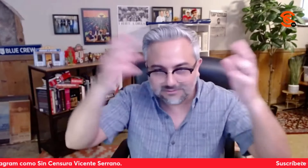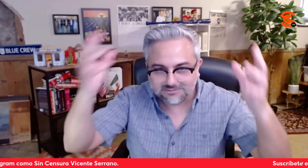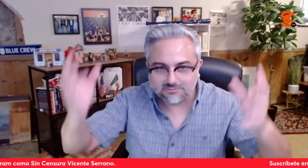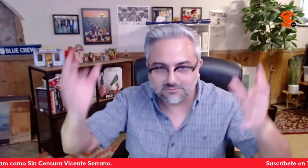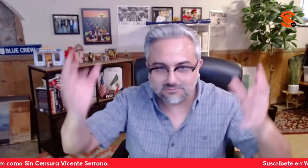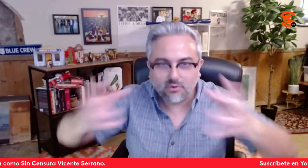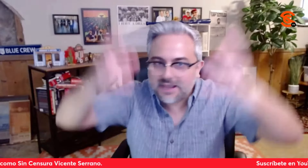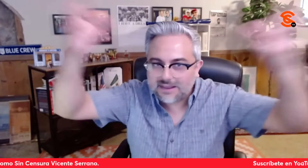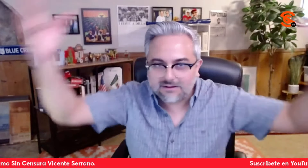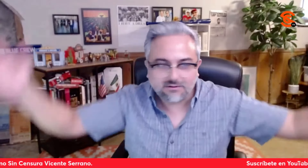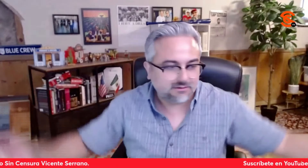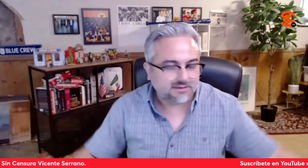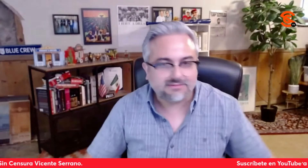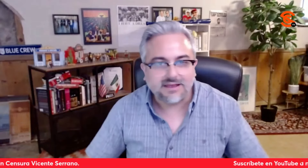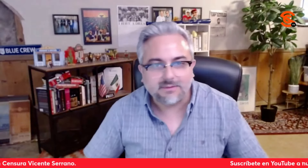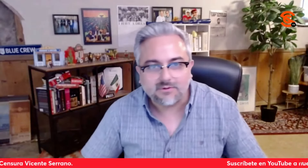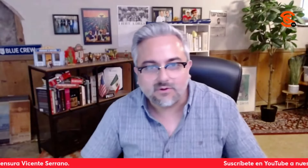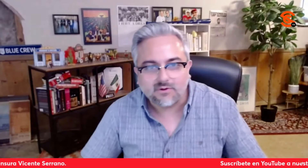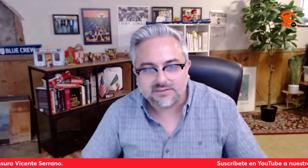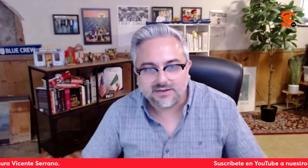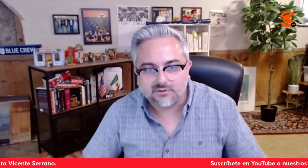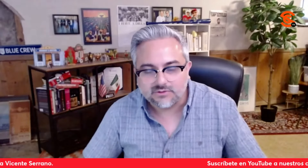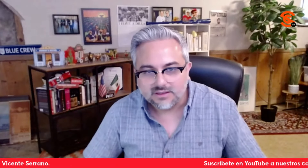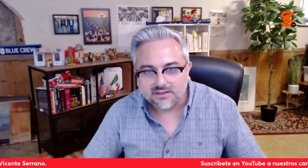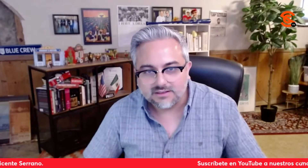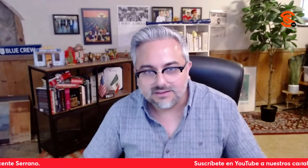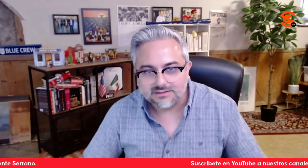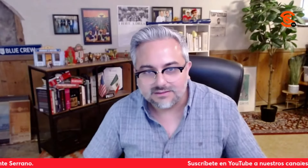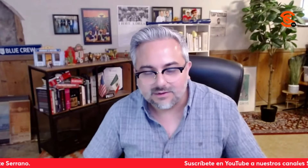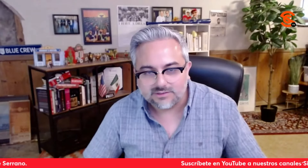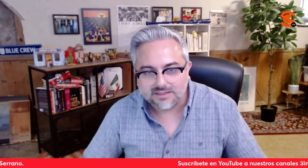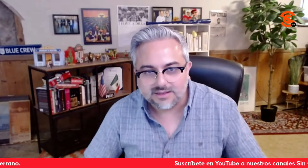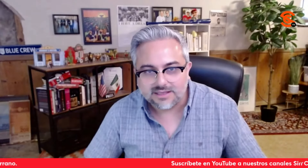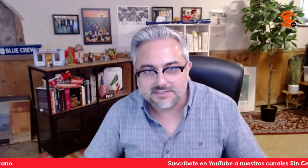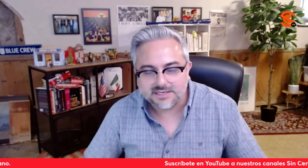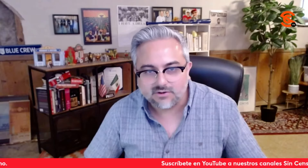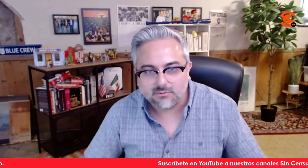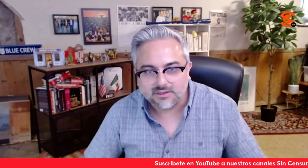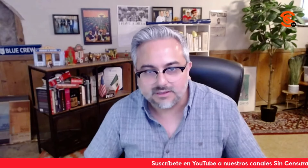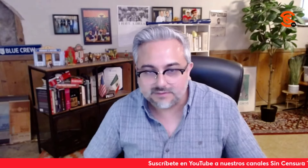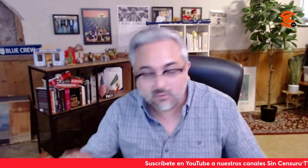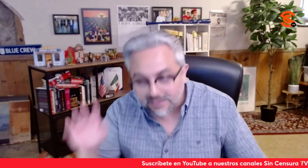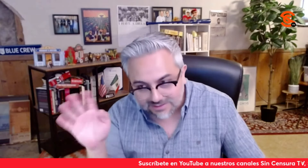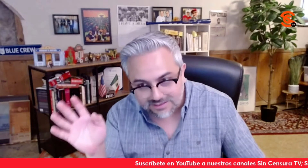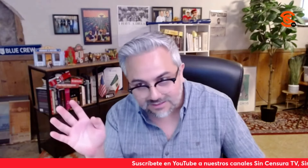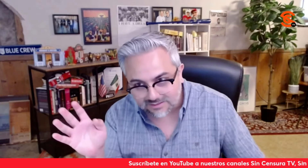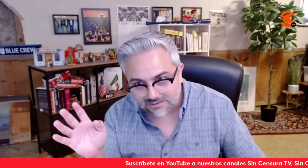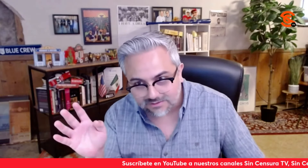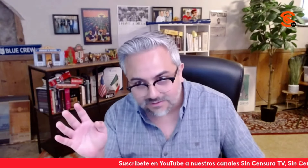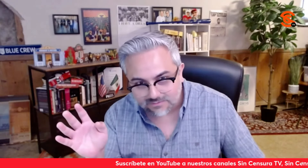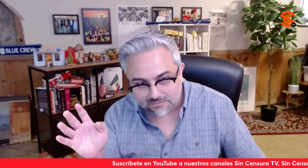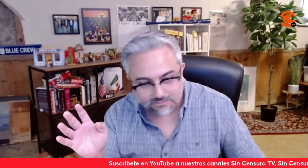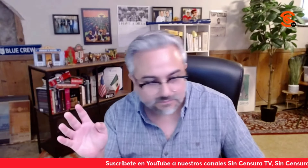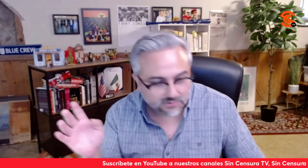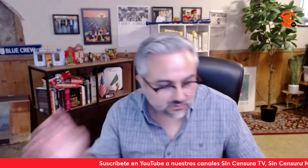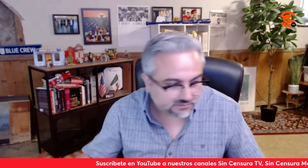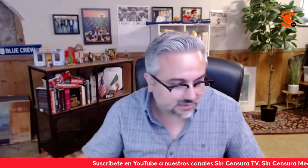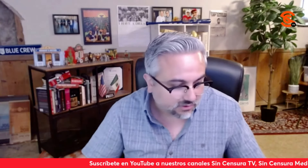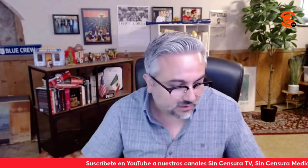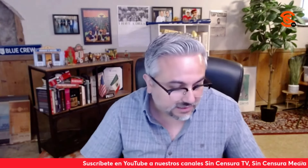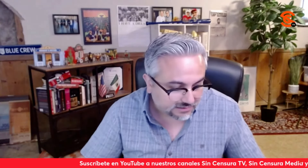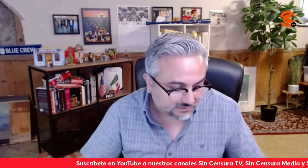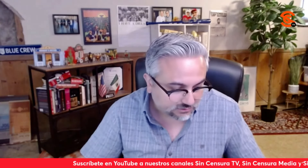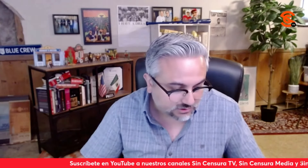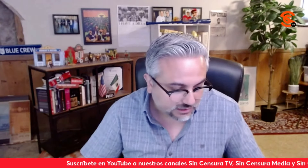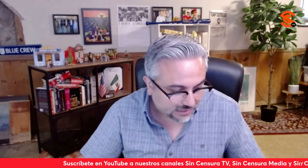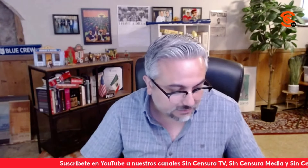con fuego, ya sabe, con comentarios de la ultraderecha, como que según ella, Dios